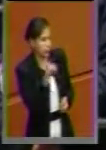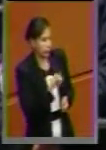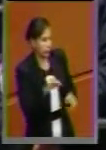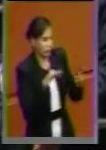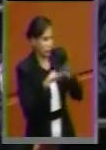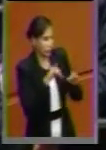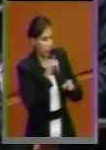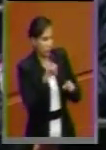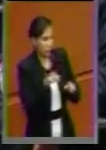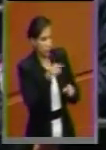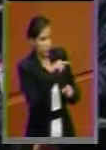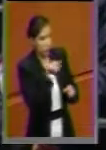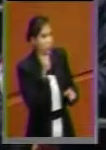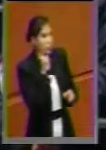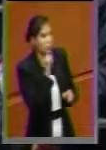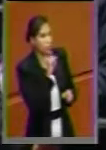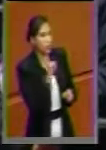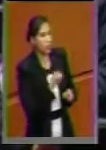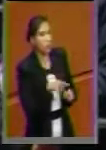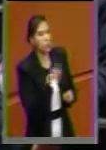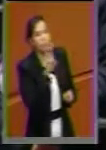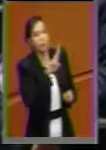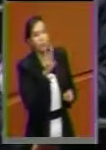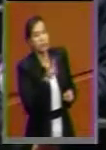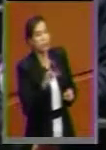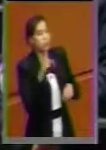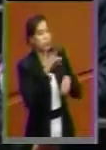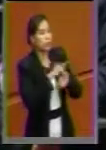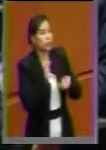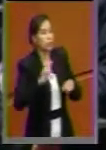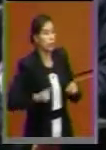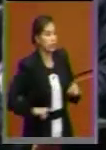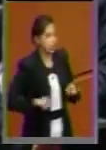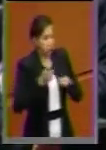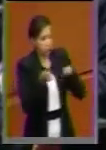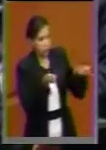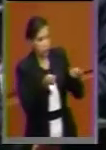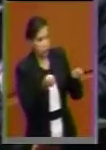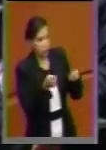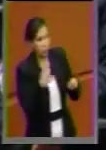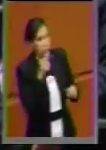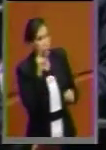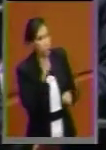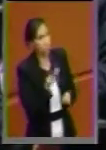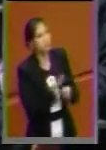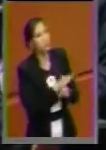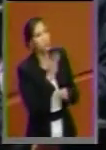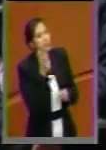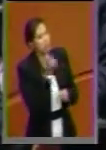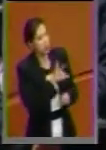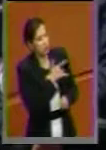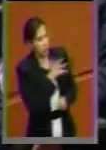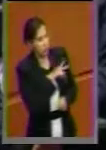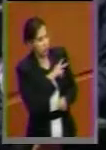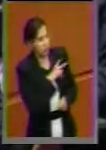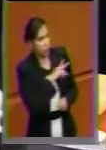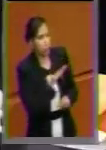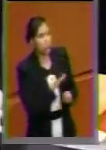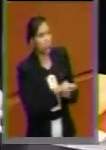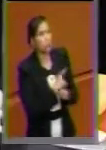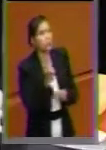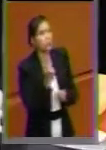si nunca han sido legisladores o nunca les ha tocado gobernar merece impresión porque